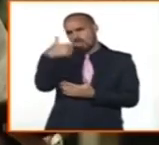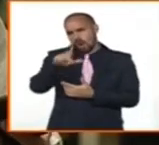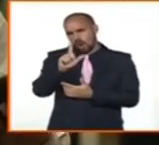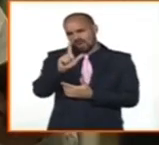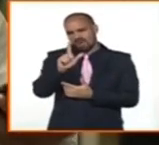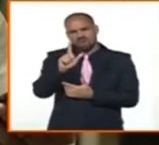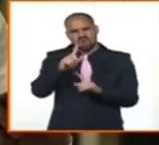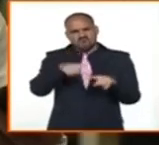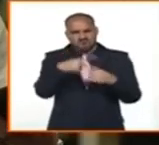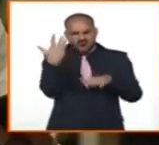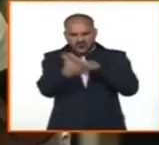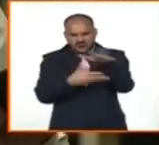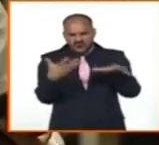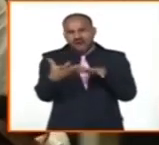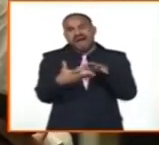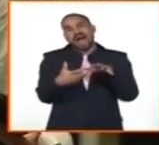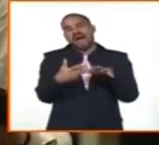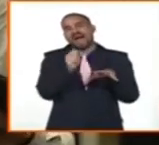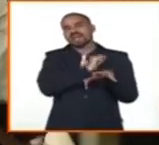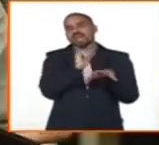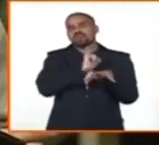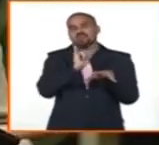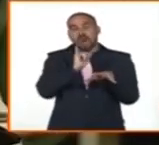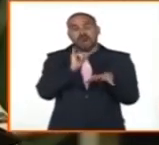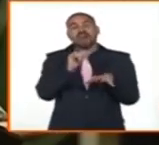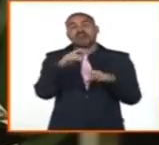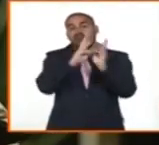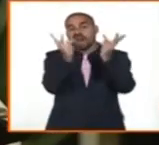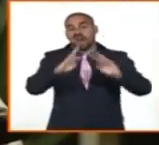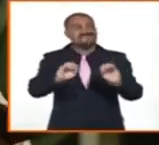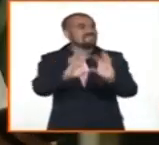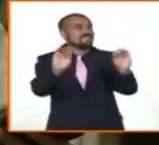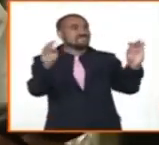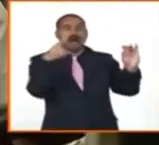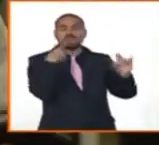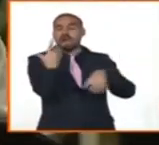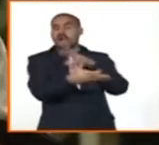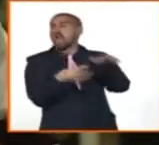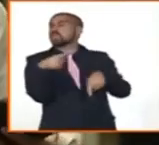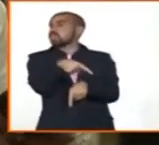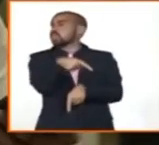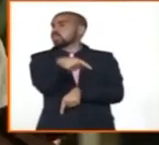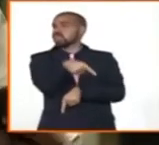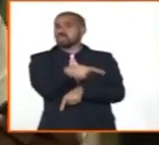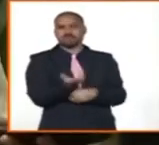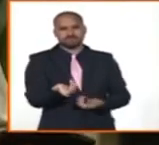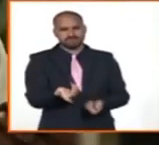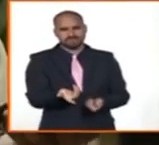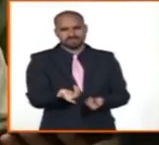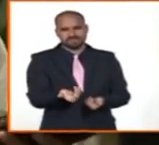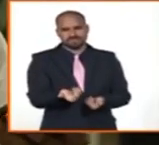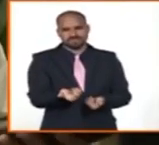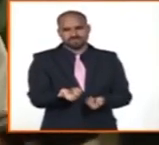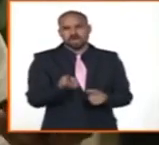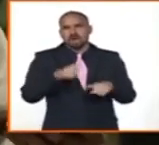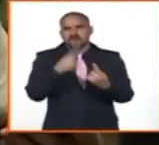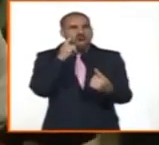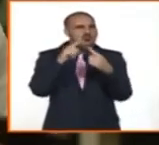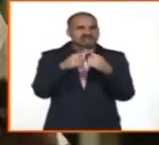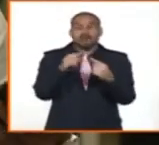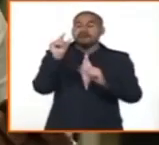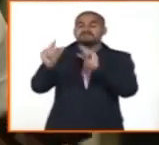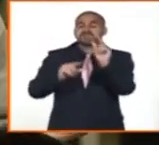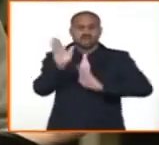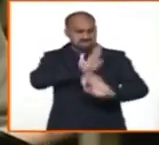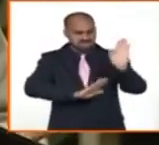simbólico, puertas afuera, para que menos gente salga a defender a la revolución, es decir, reducir el núcleo de personas, compañeros y compañeras